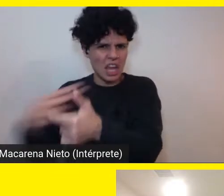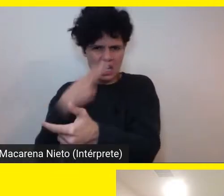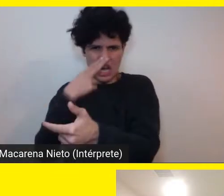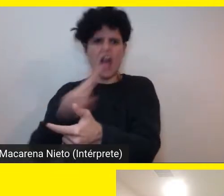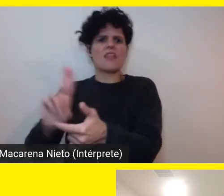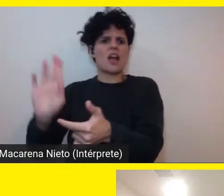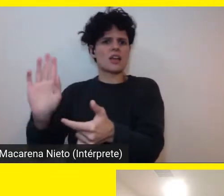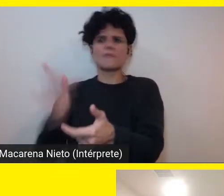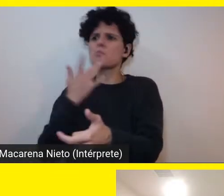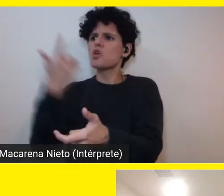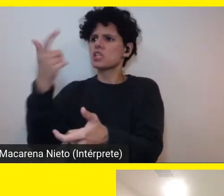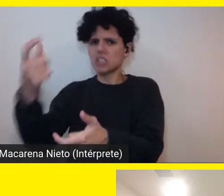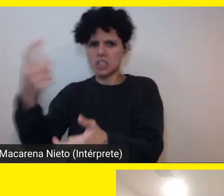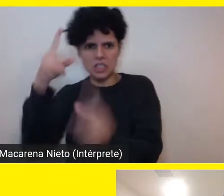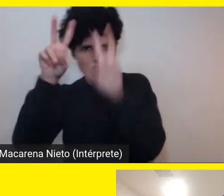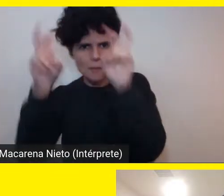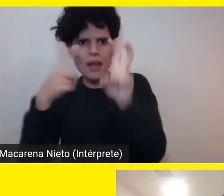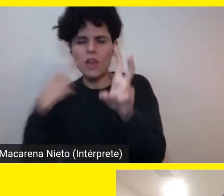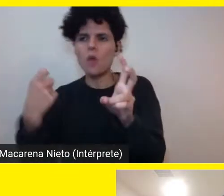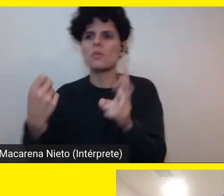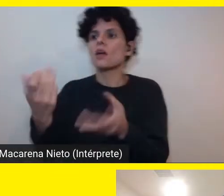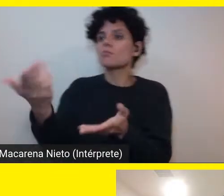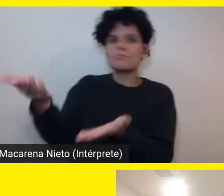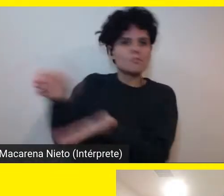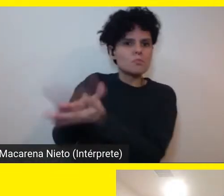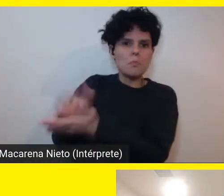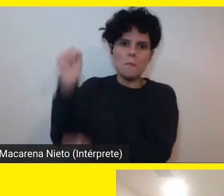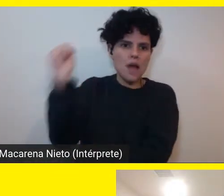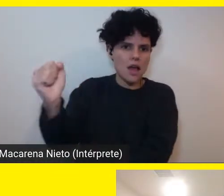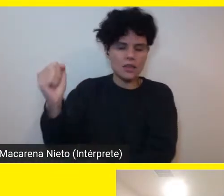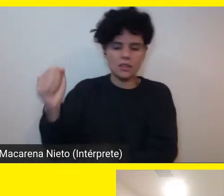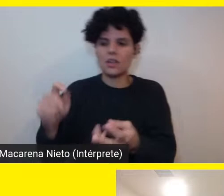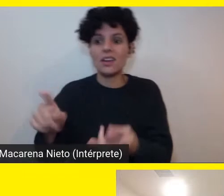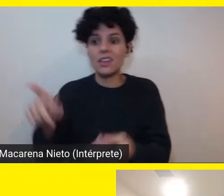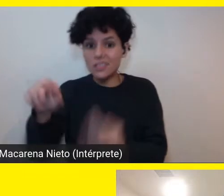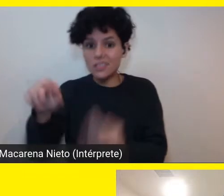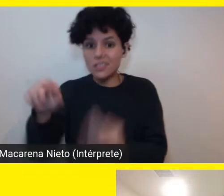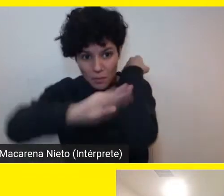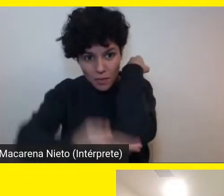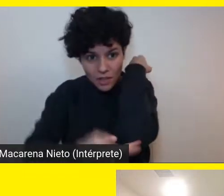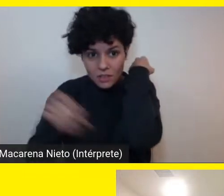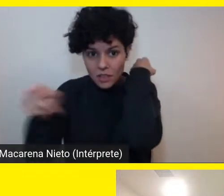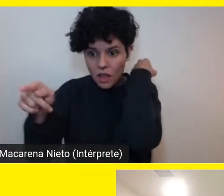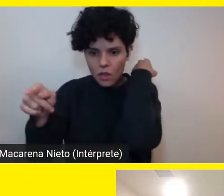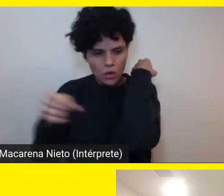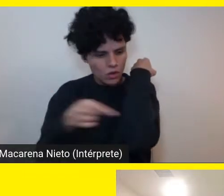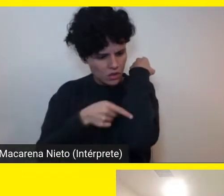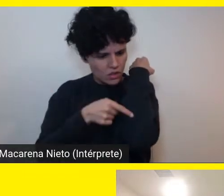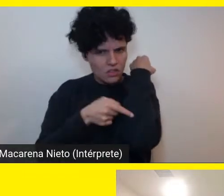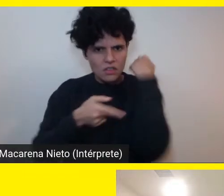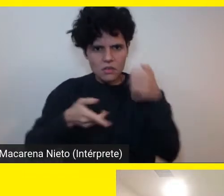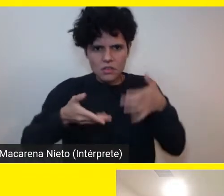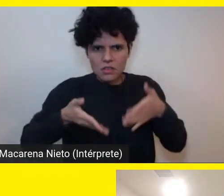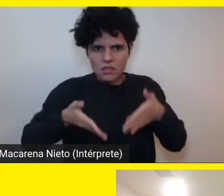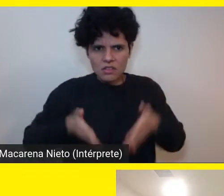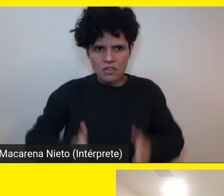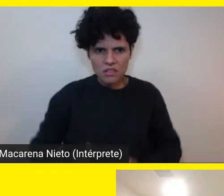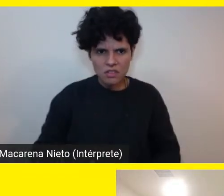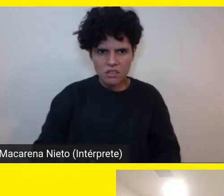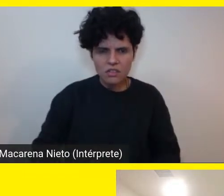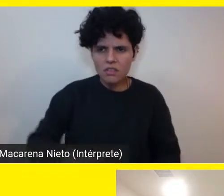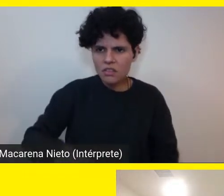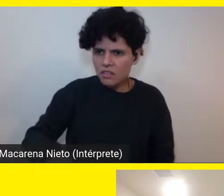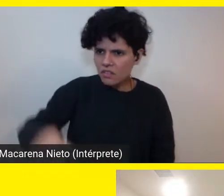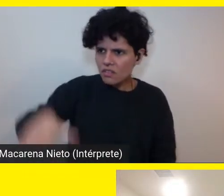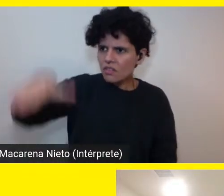eliminarlo antes que se le ocurra crecer y ser un niño que pueda opinar, que pueda participar. Me